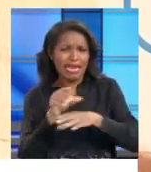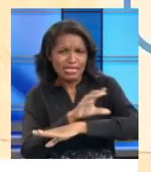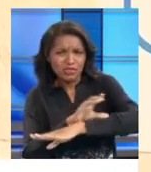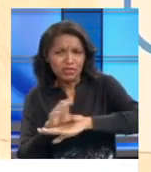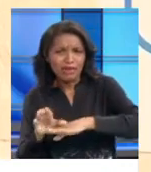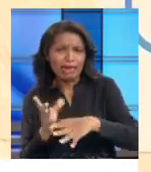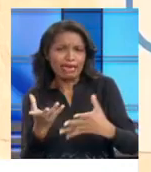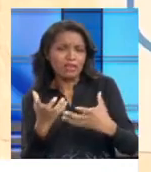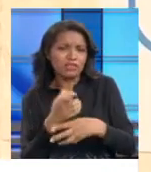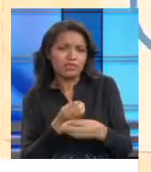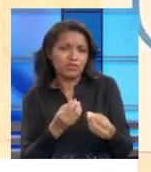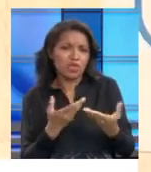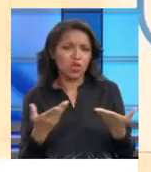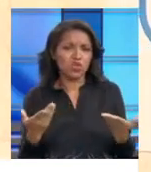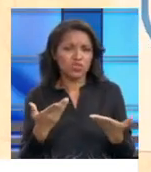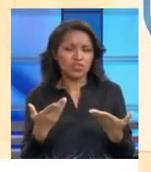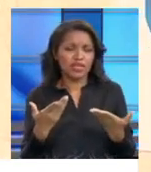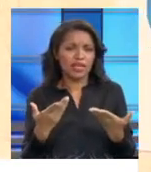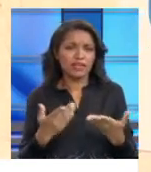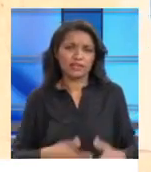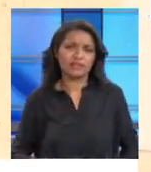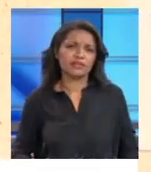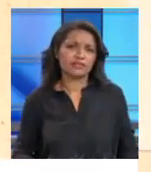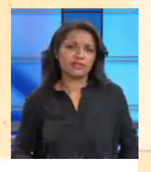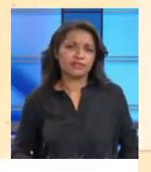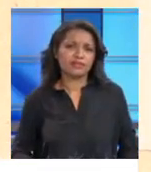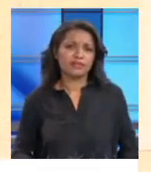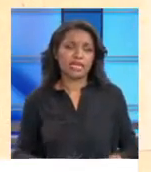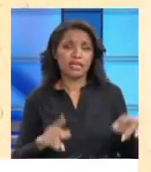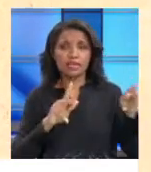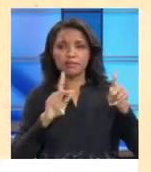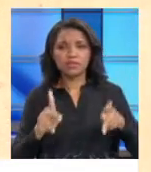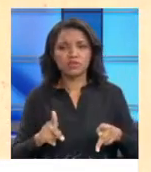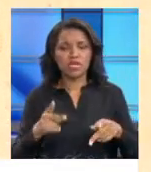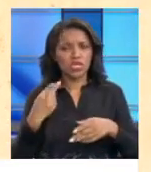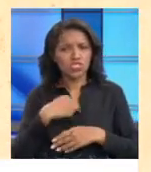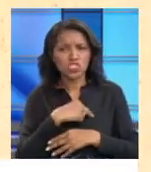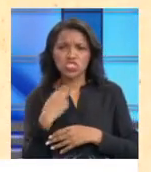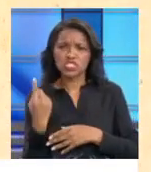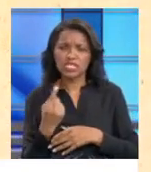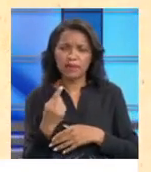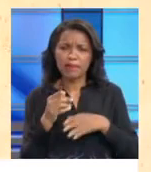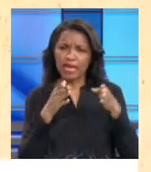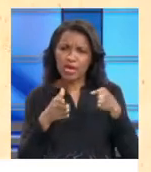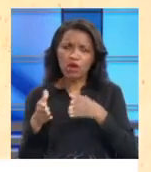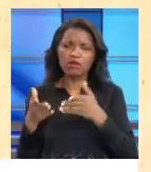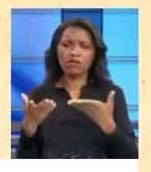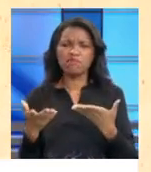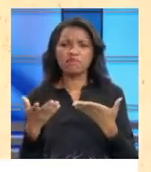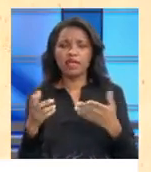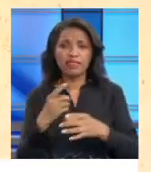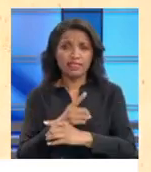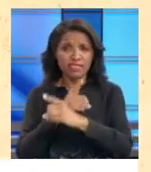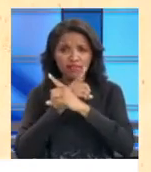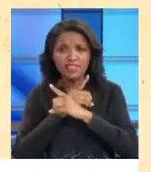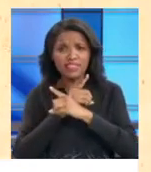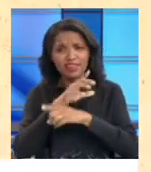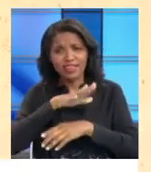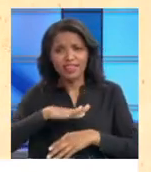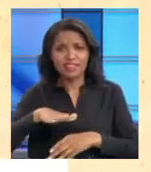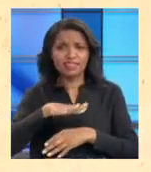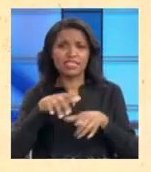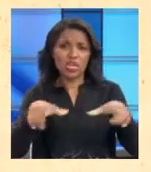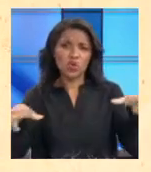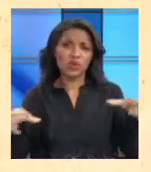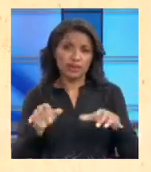incluso antes de que existiera la cinta costera, que los ciudadanos nos hemos organizado para defender esta área tan